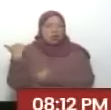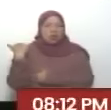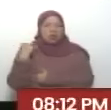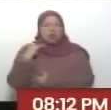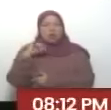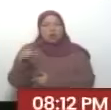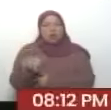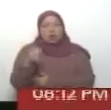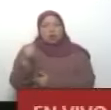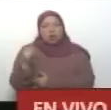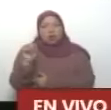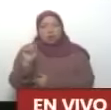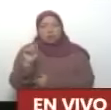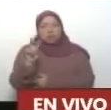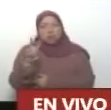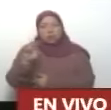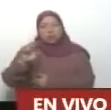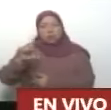Velázquez,